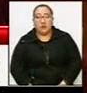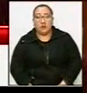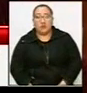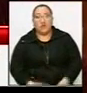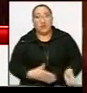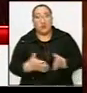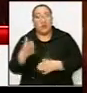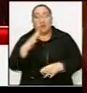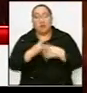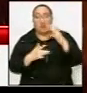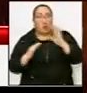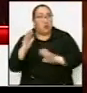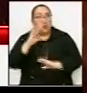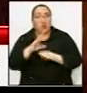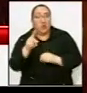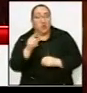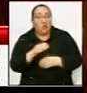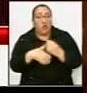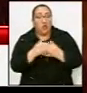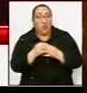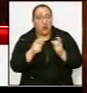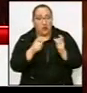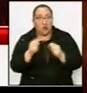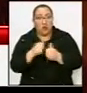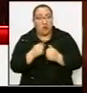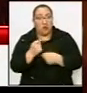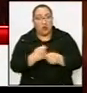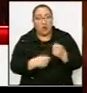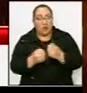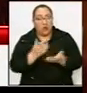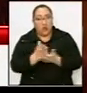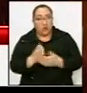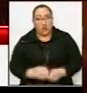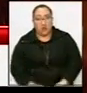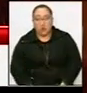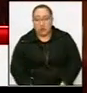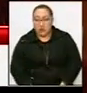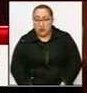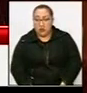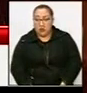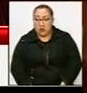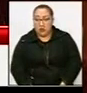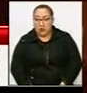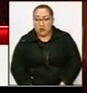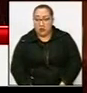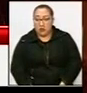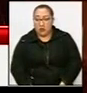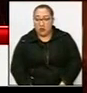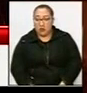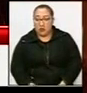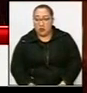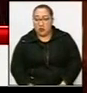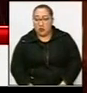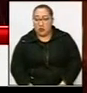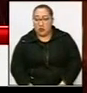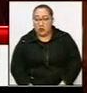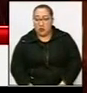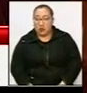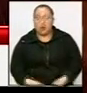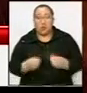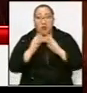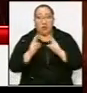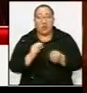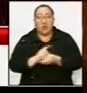usted perfectamente tiene ya el control, el manejo, las orientaciones del ministerio, que debía darnos cuenta de cómo respondemos al